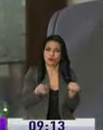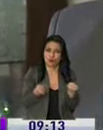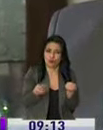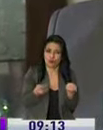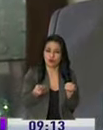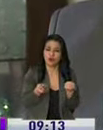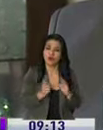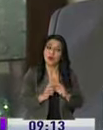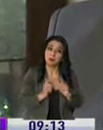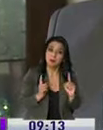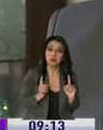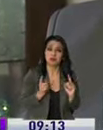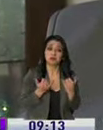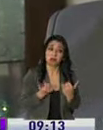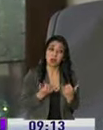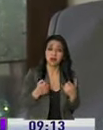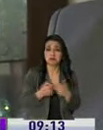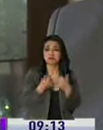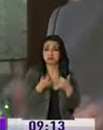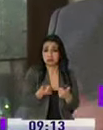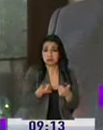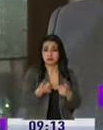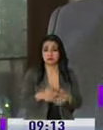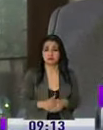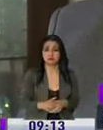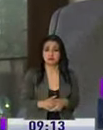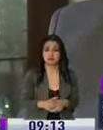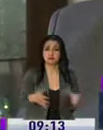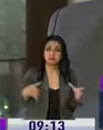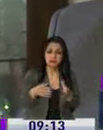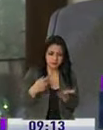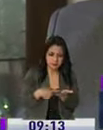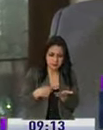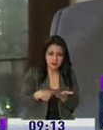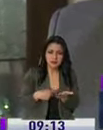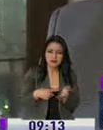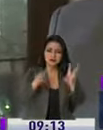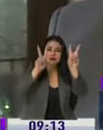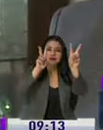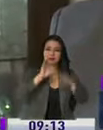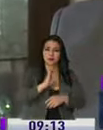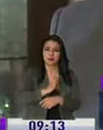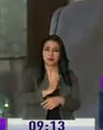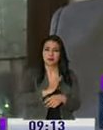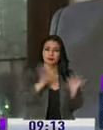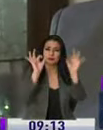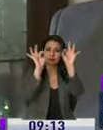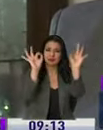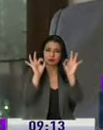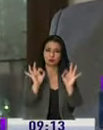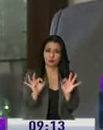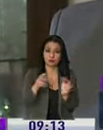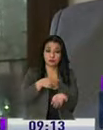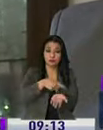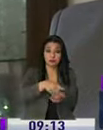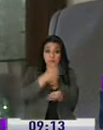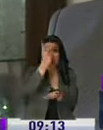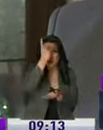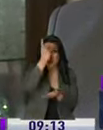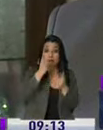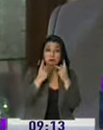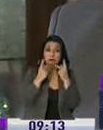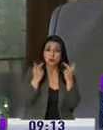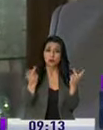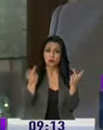conservadora. Pero, dadas las circunstancias, analizamos nosotros técnicamente y solamente en el pago de la deuda